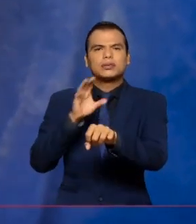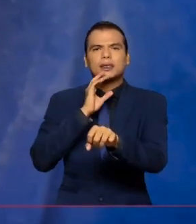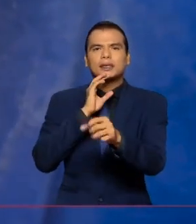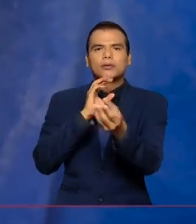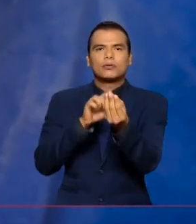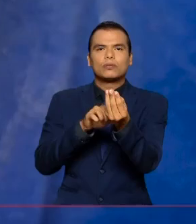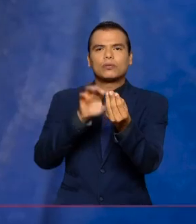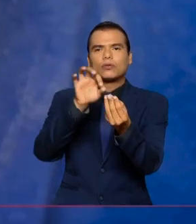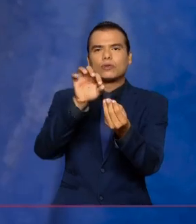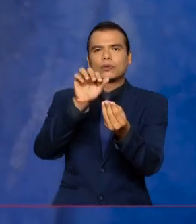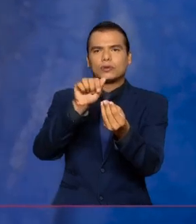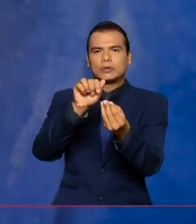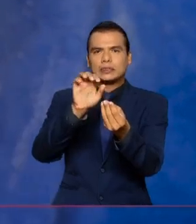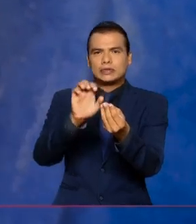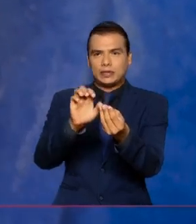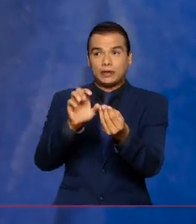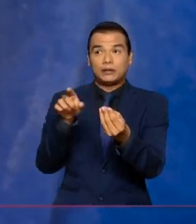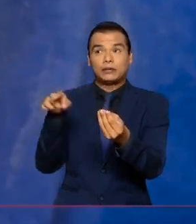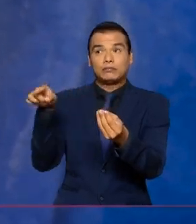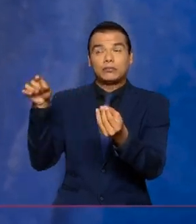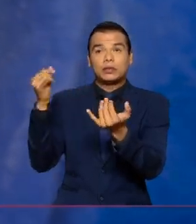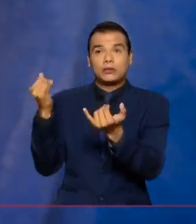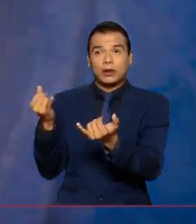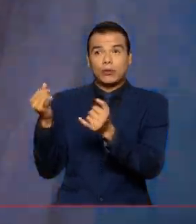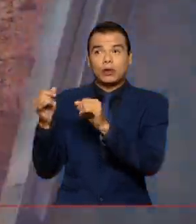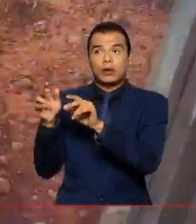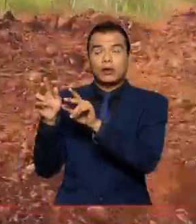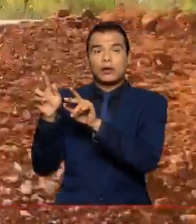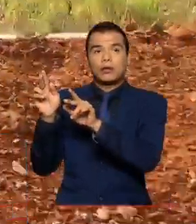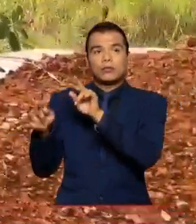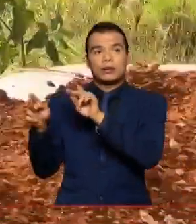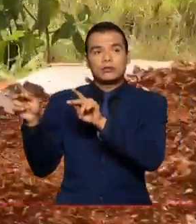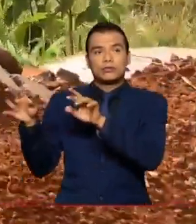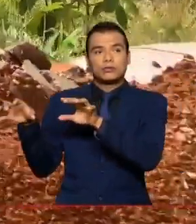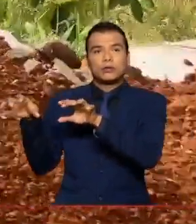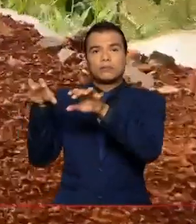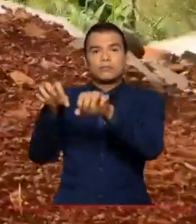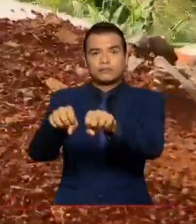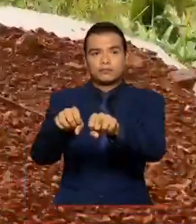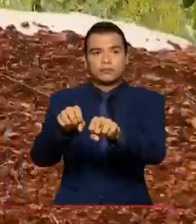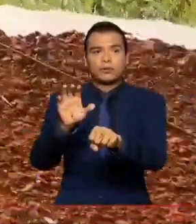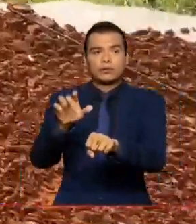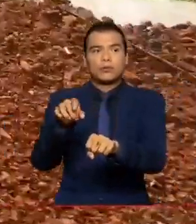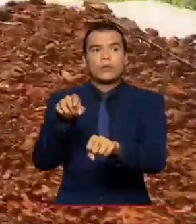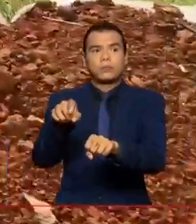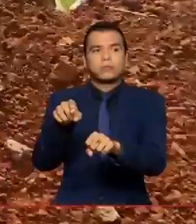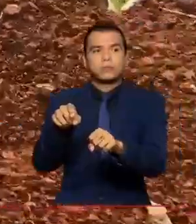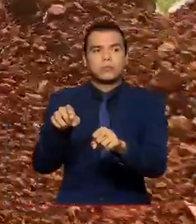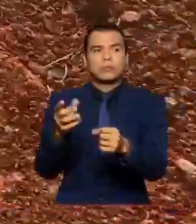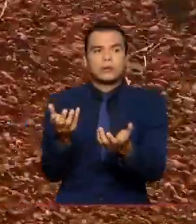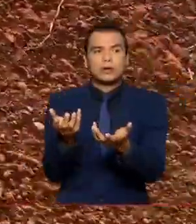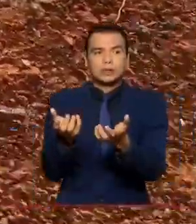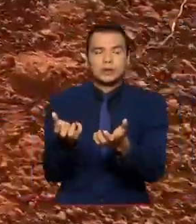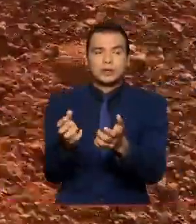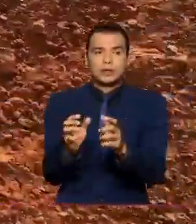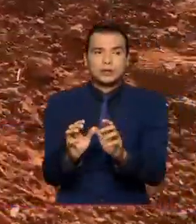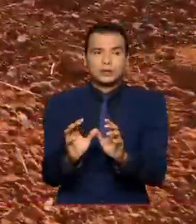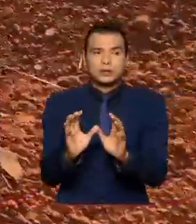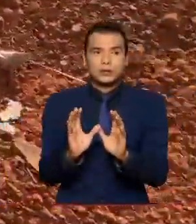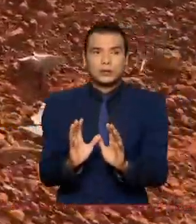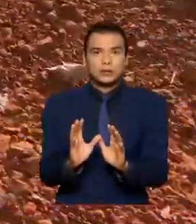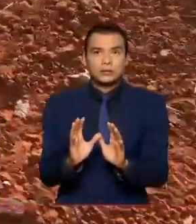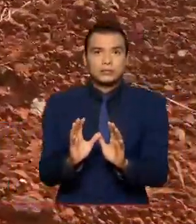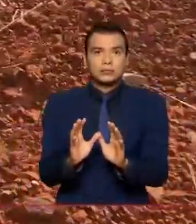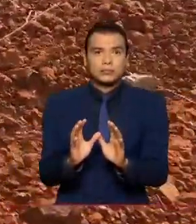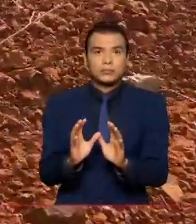Especiales. Aquí han venido personas a relotear este predio y, como pueden ver, han construido o